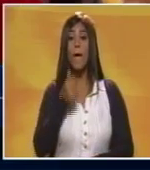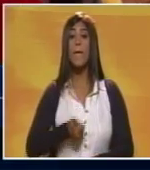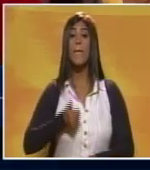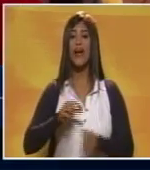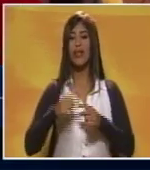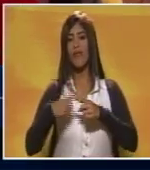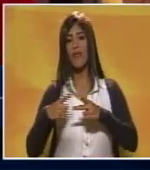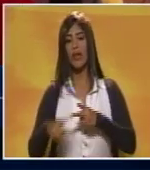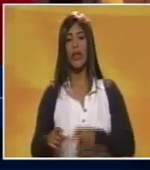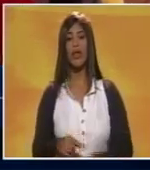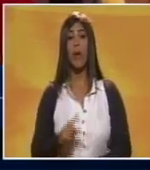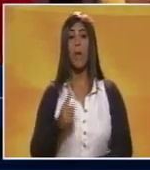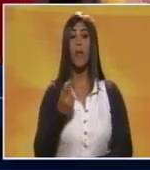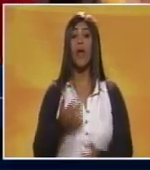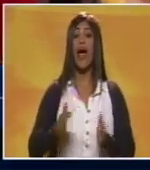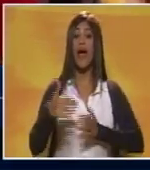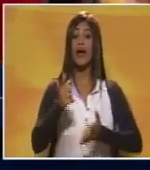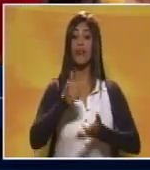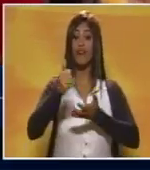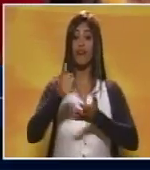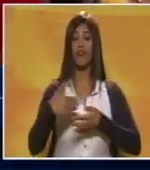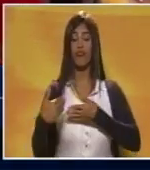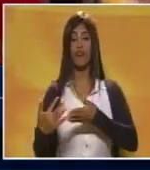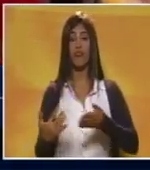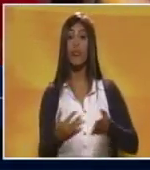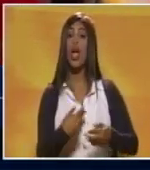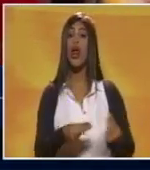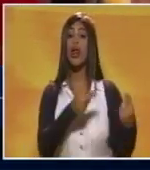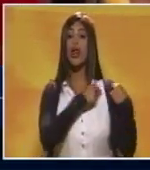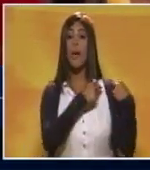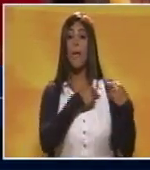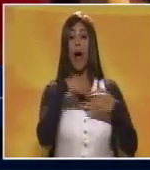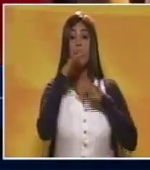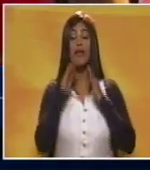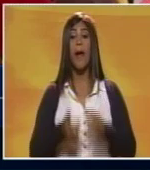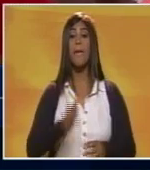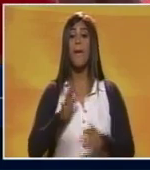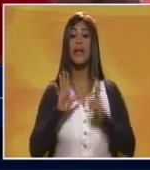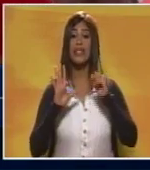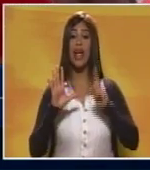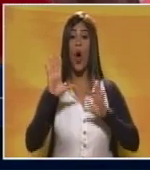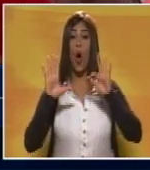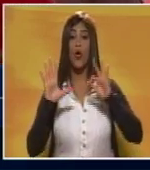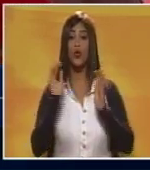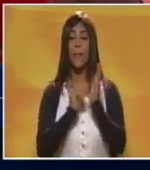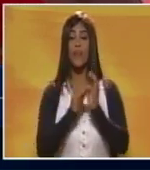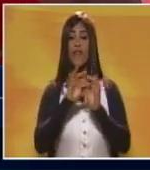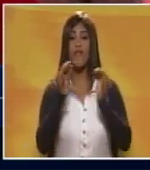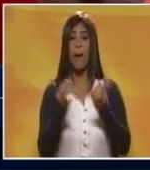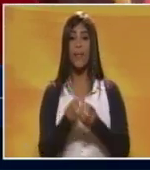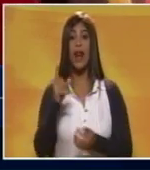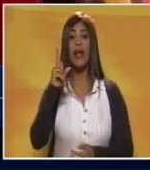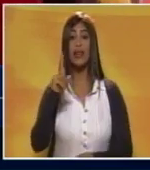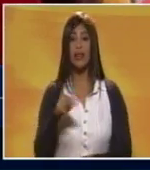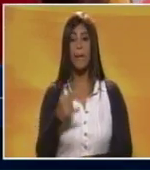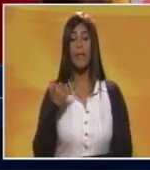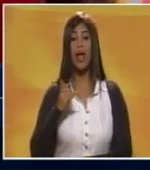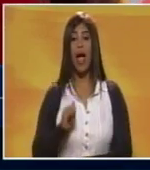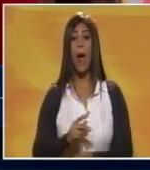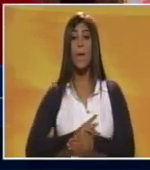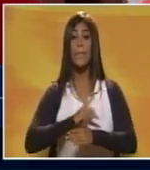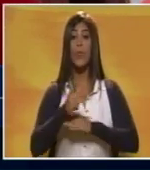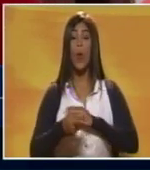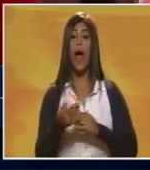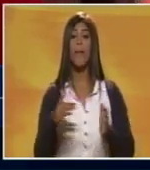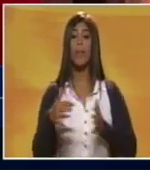varios vértices. Por un lado, las cajas CLAP, que nos corresponde atender a 68 mil familias. También tenemos los programas